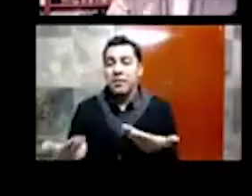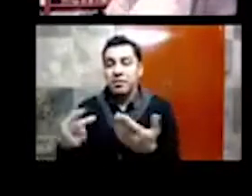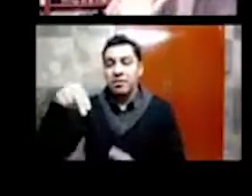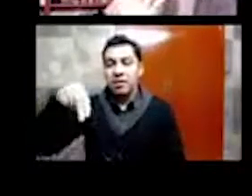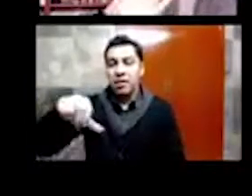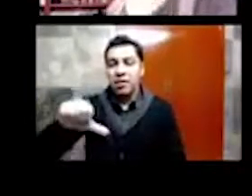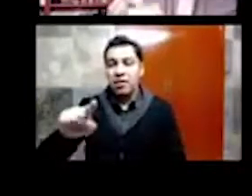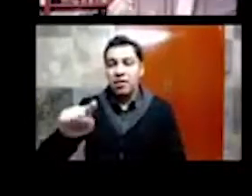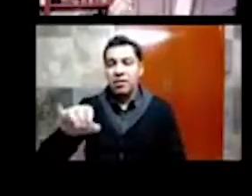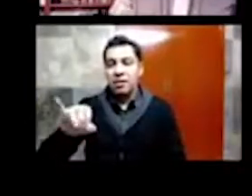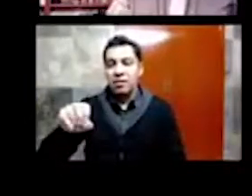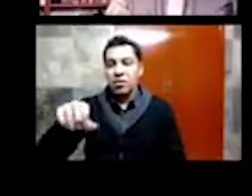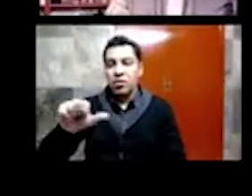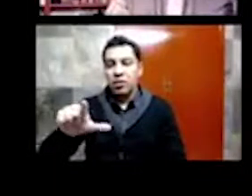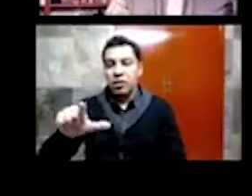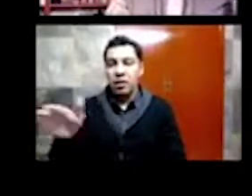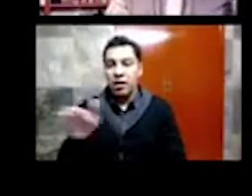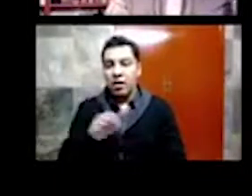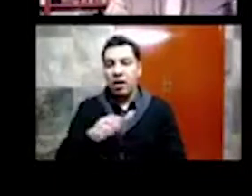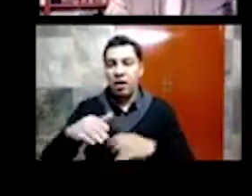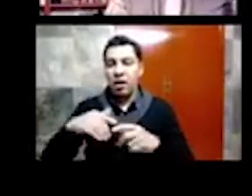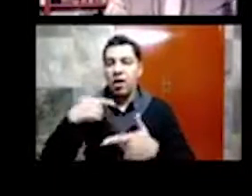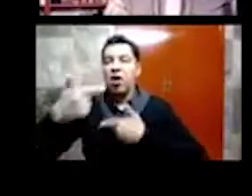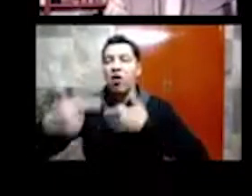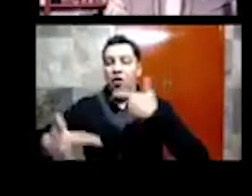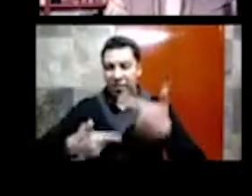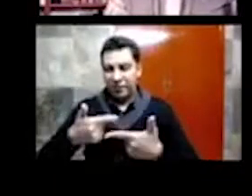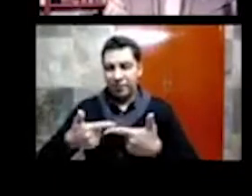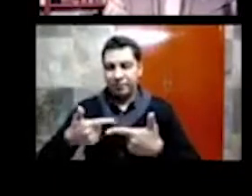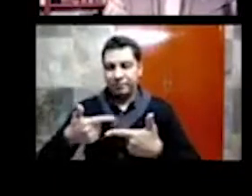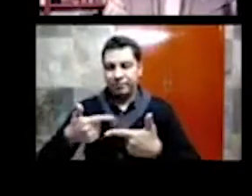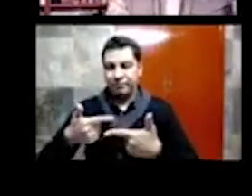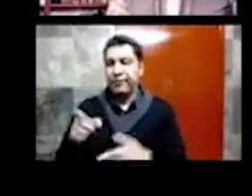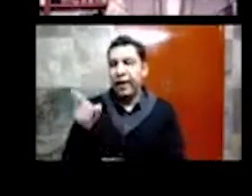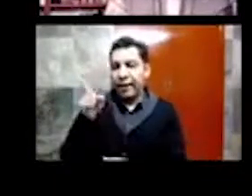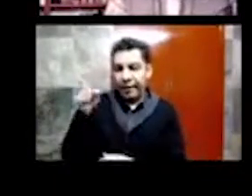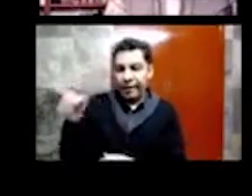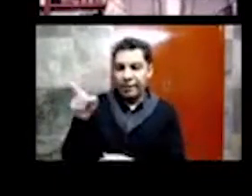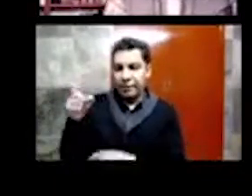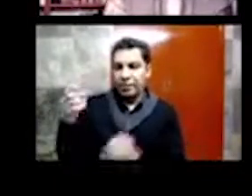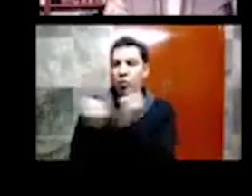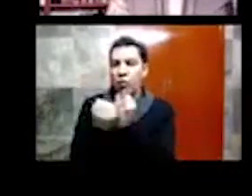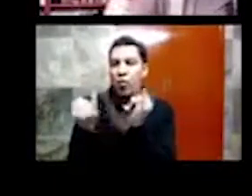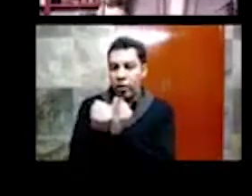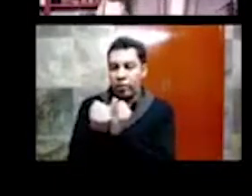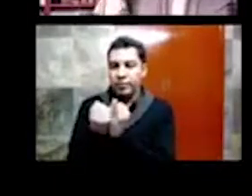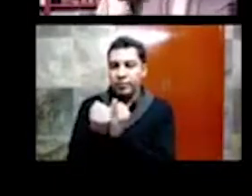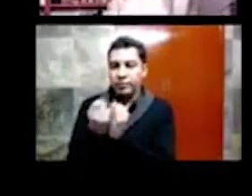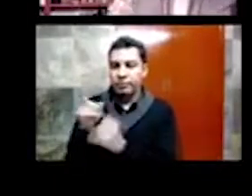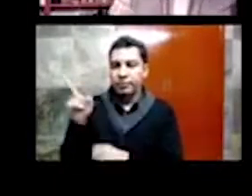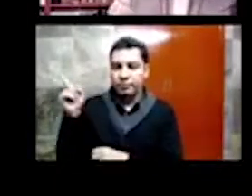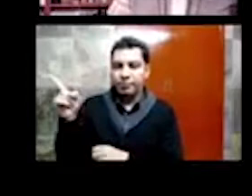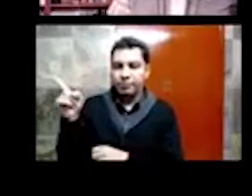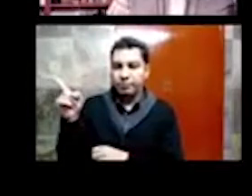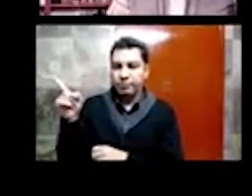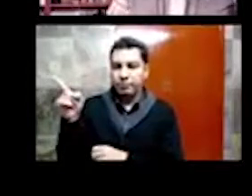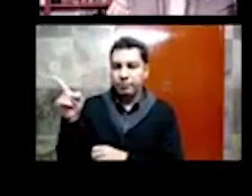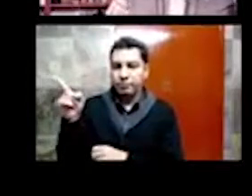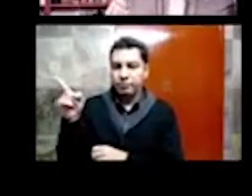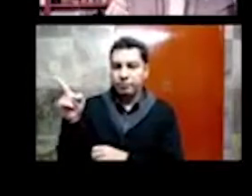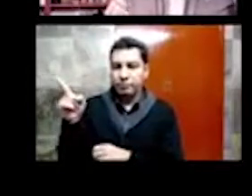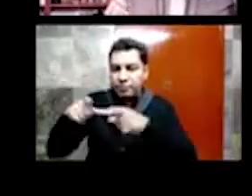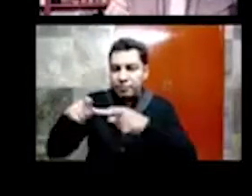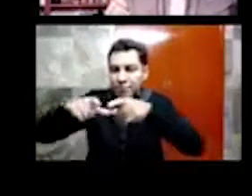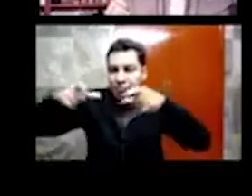se sugiere la equiparación de monumentalidad entre las torres de la catedral y una vista desde el ángulo